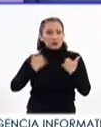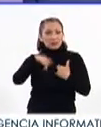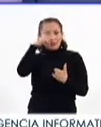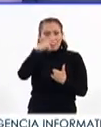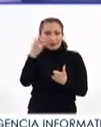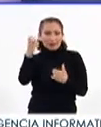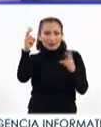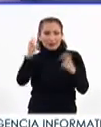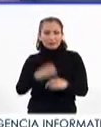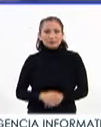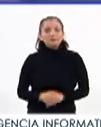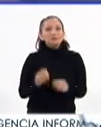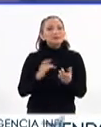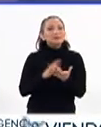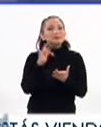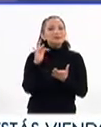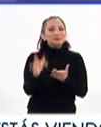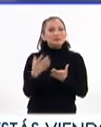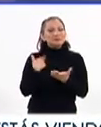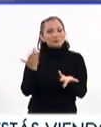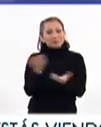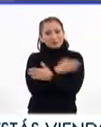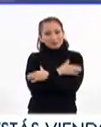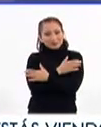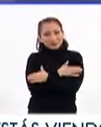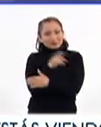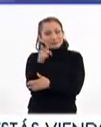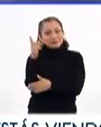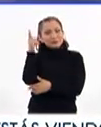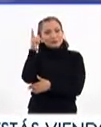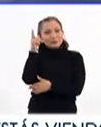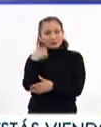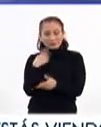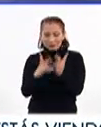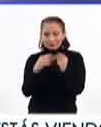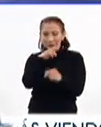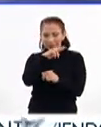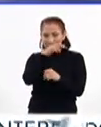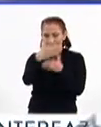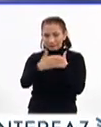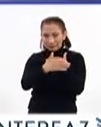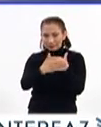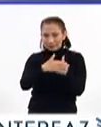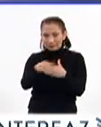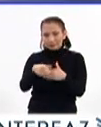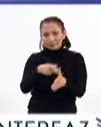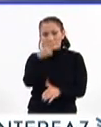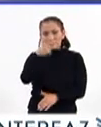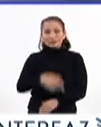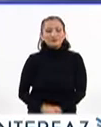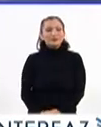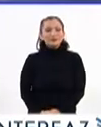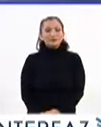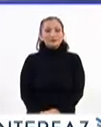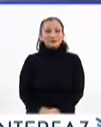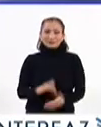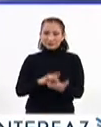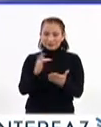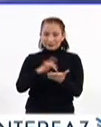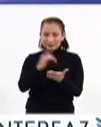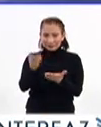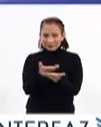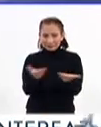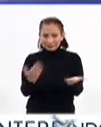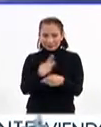mexicanos en este aspecto. Muchas gracias, te enviamos un fuerte abrazo y esperamos estar platicando muy pronto de nueva cuenta. Claro que sí,